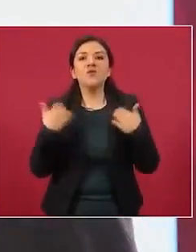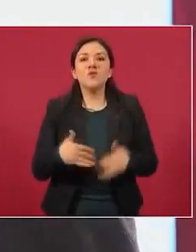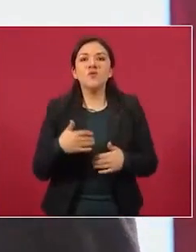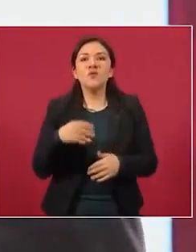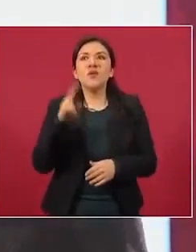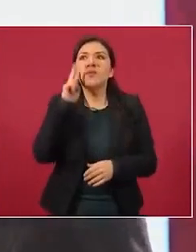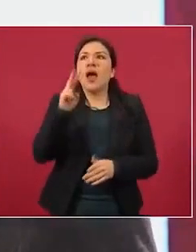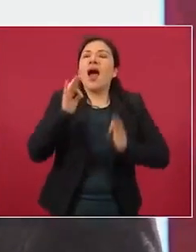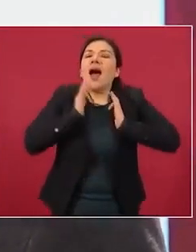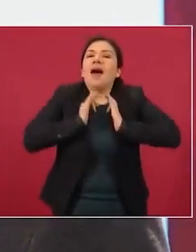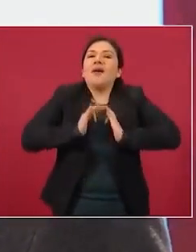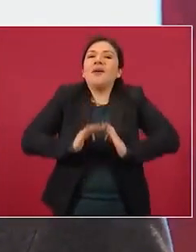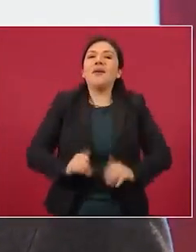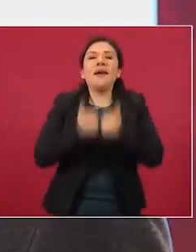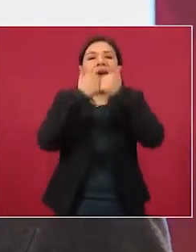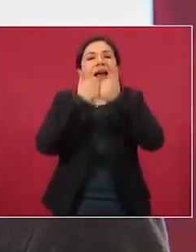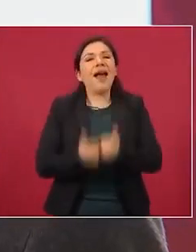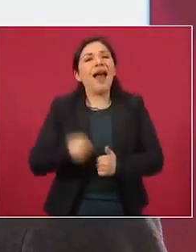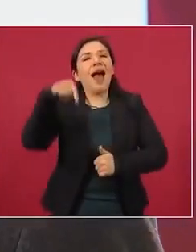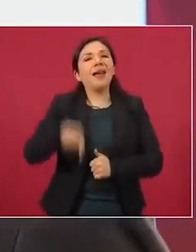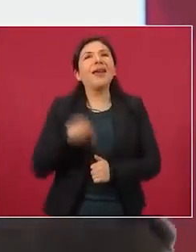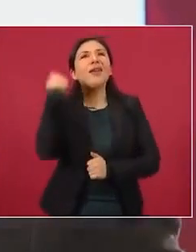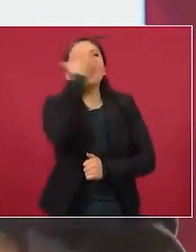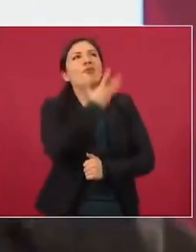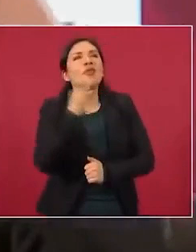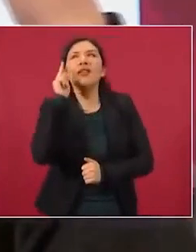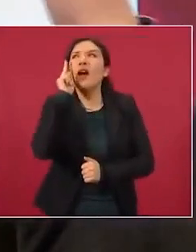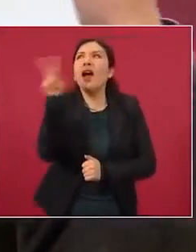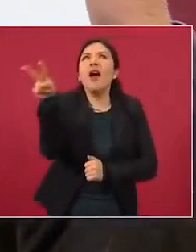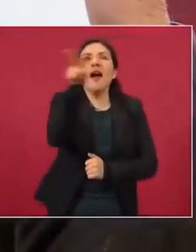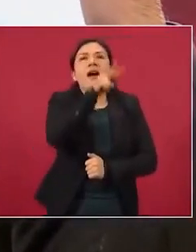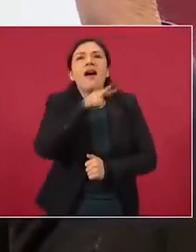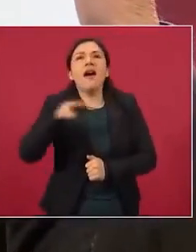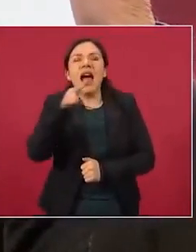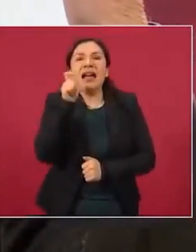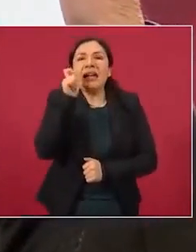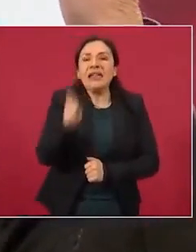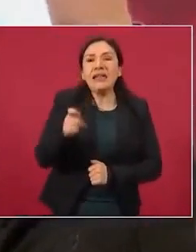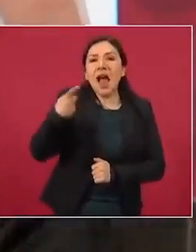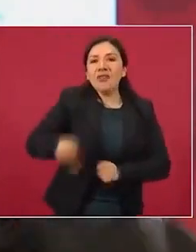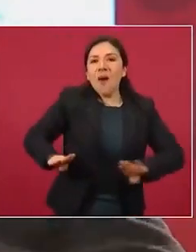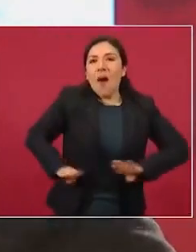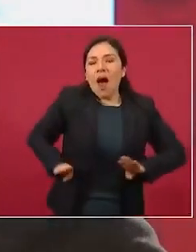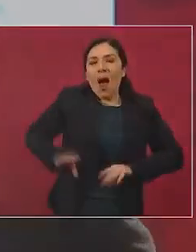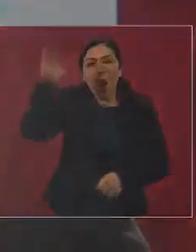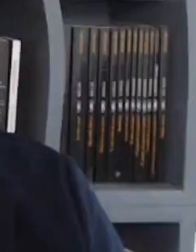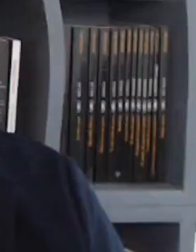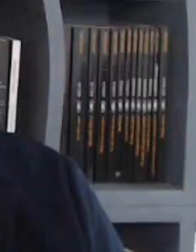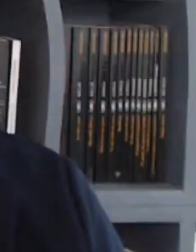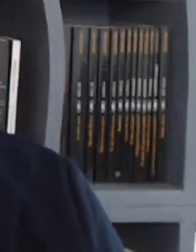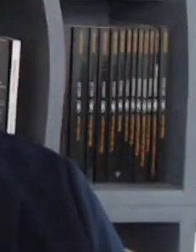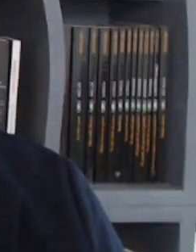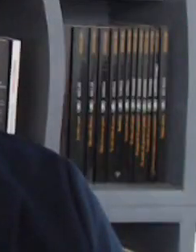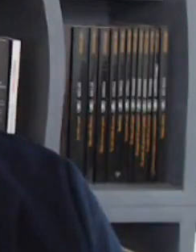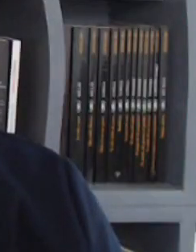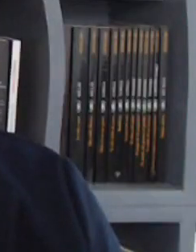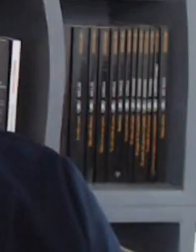pues muy a gusto por la grandeza cultural.